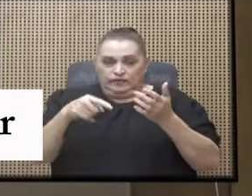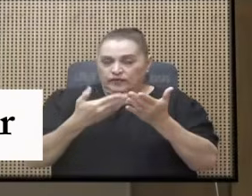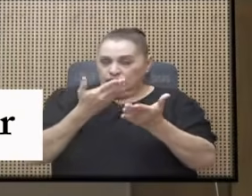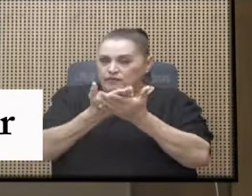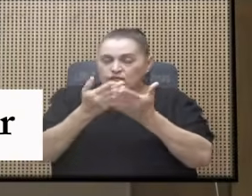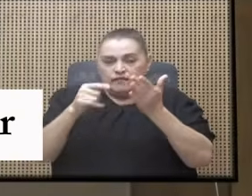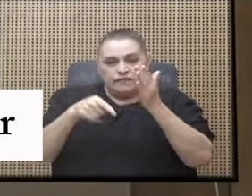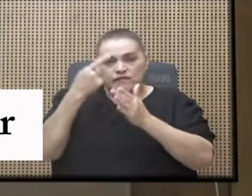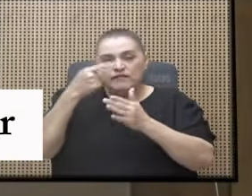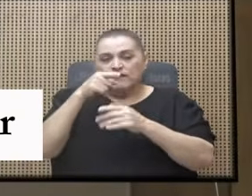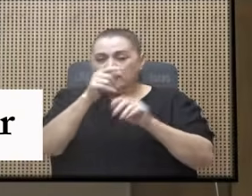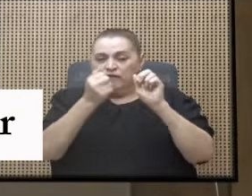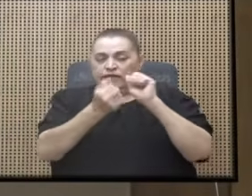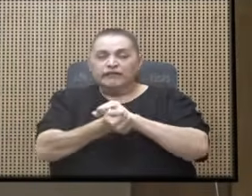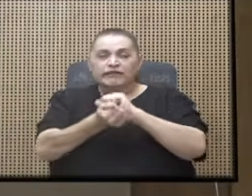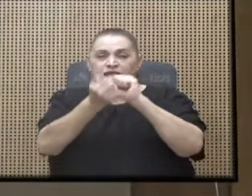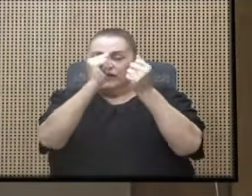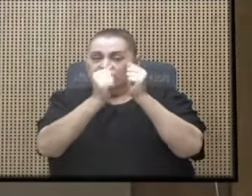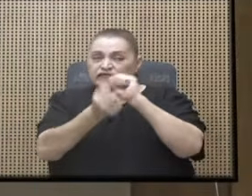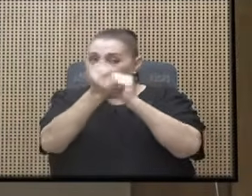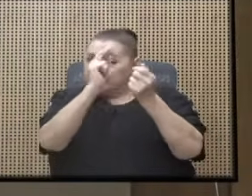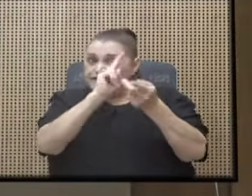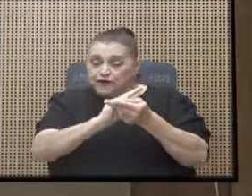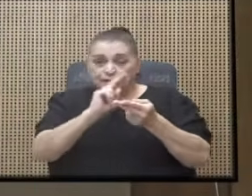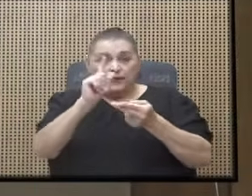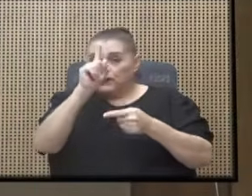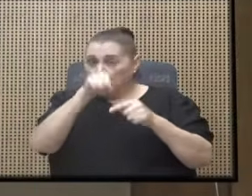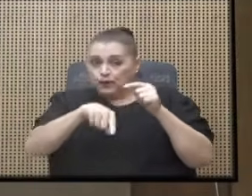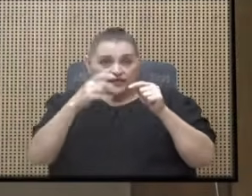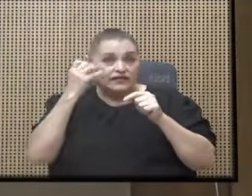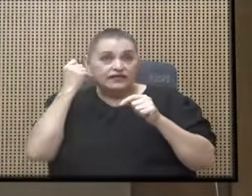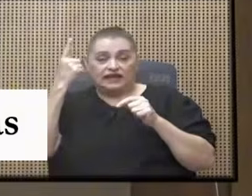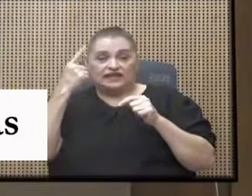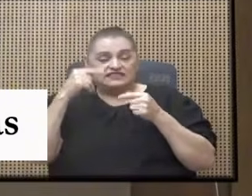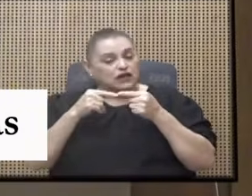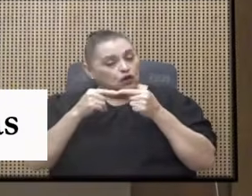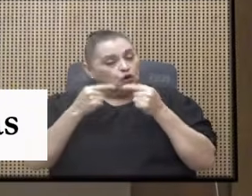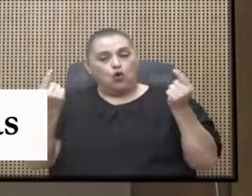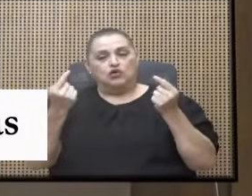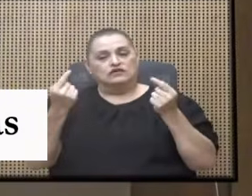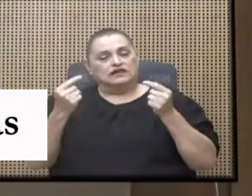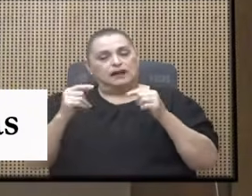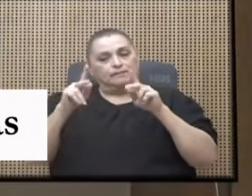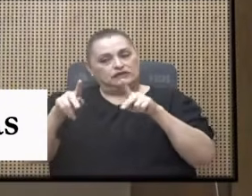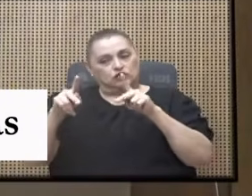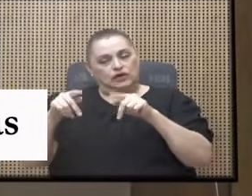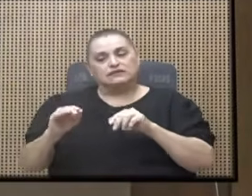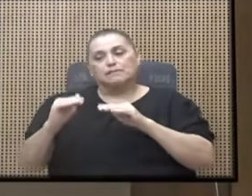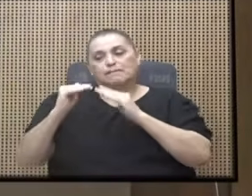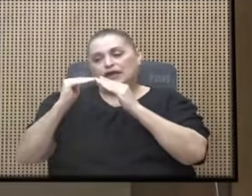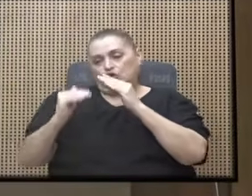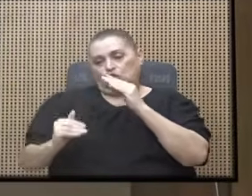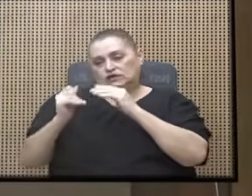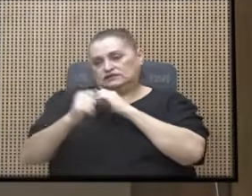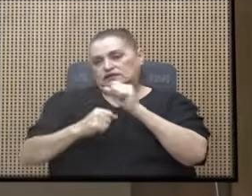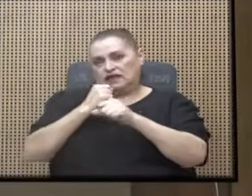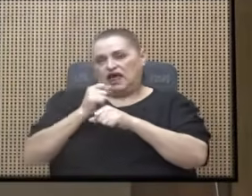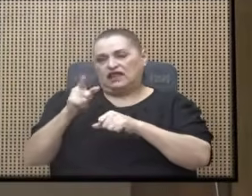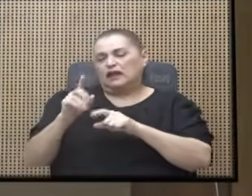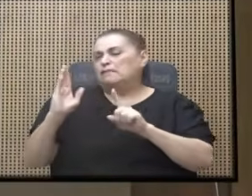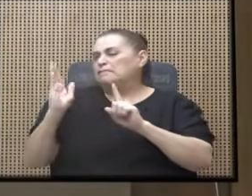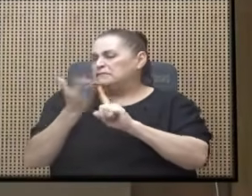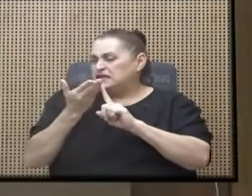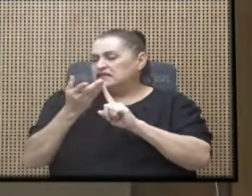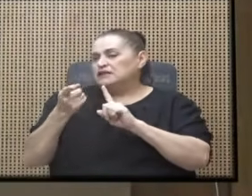esta reforma no se puede entender en perjuicio de las personas menores de edad que han sido víctimas de un